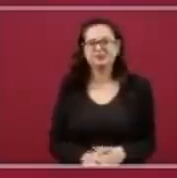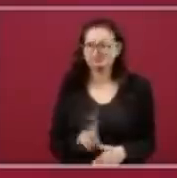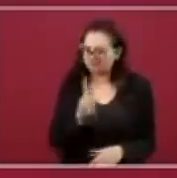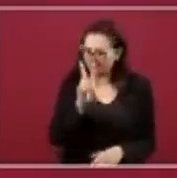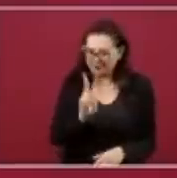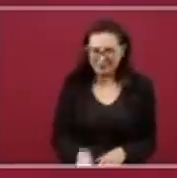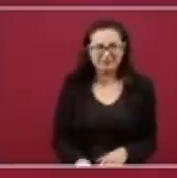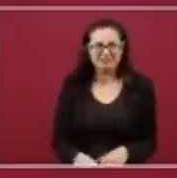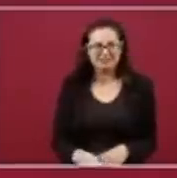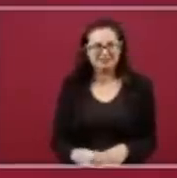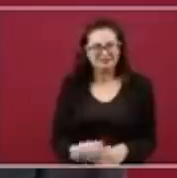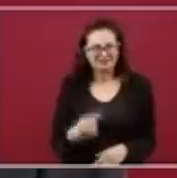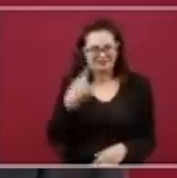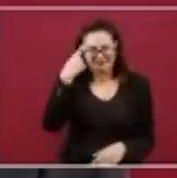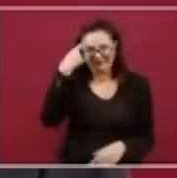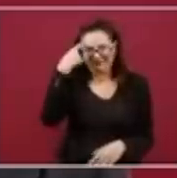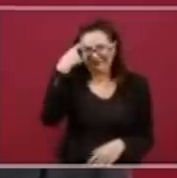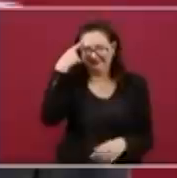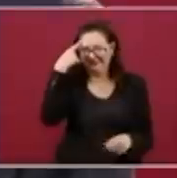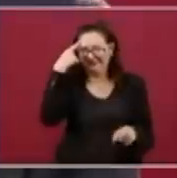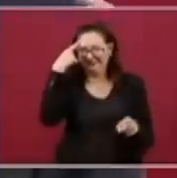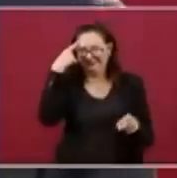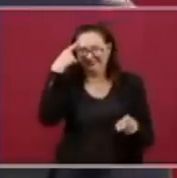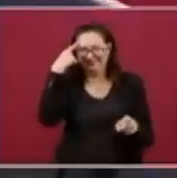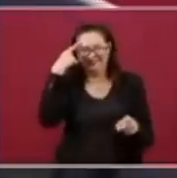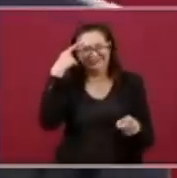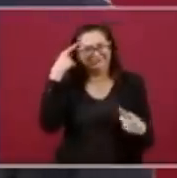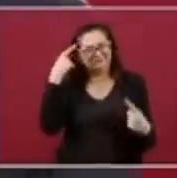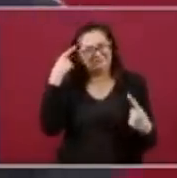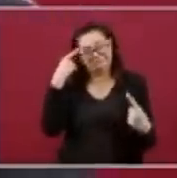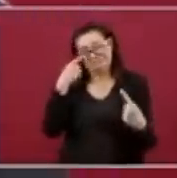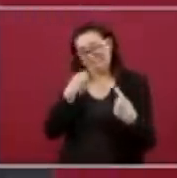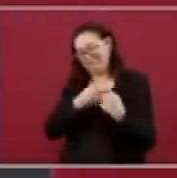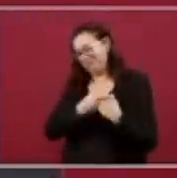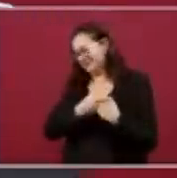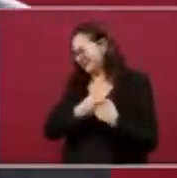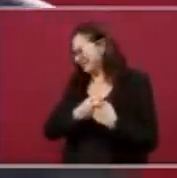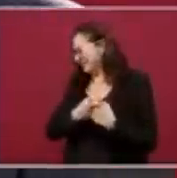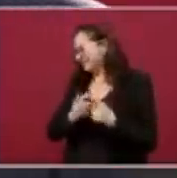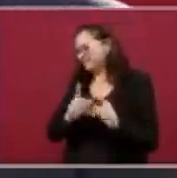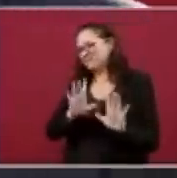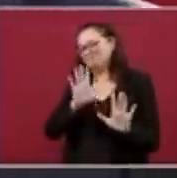ofenden la inteligencia. Ya no puedo decir más.